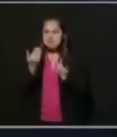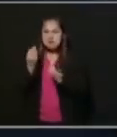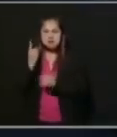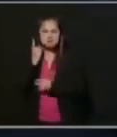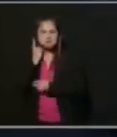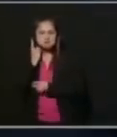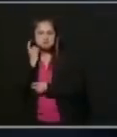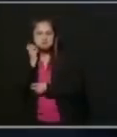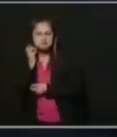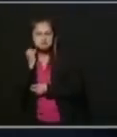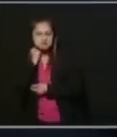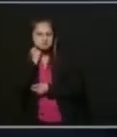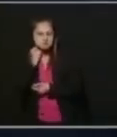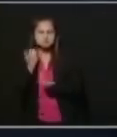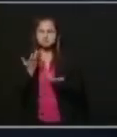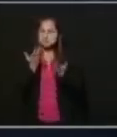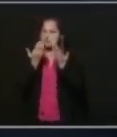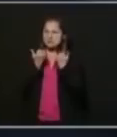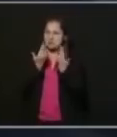no es para